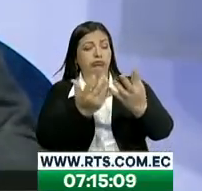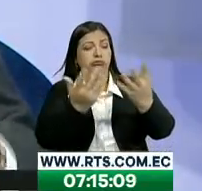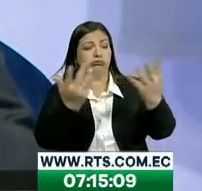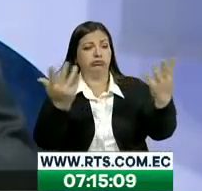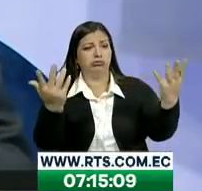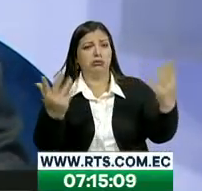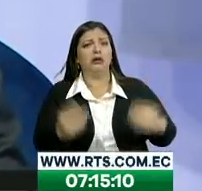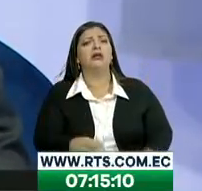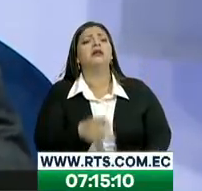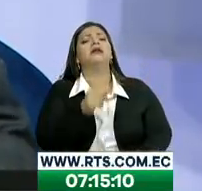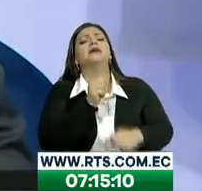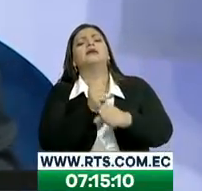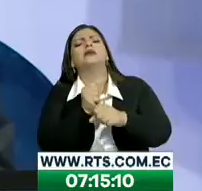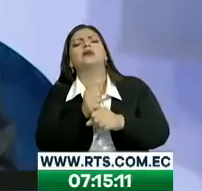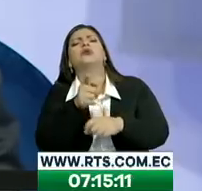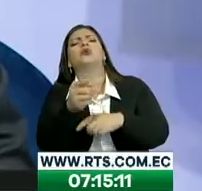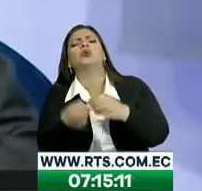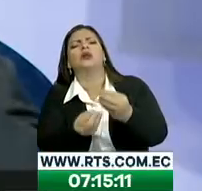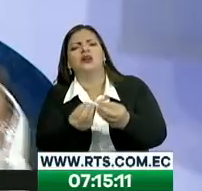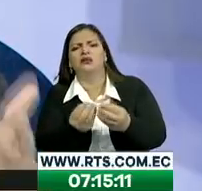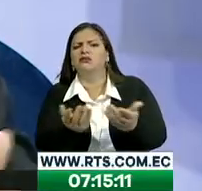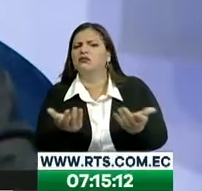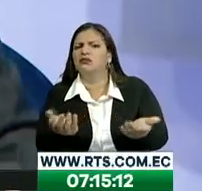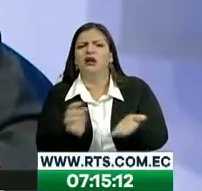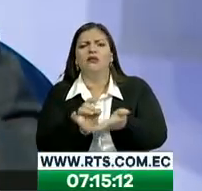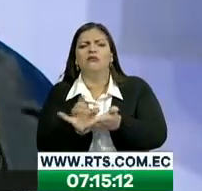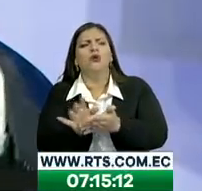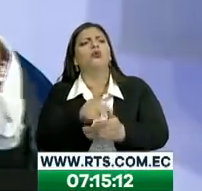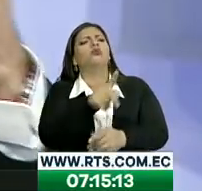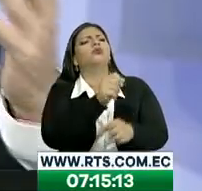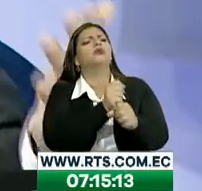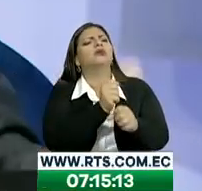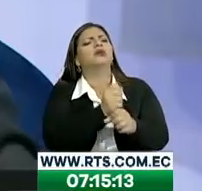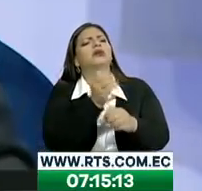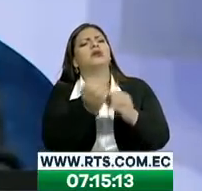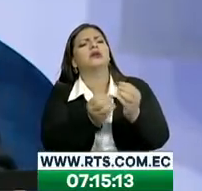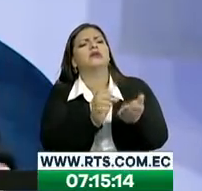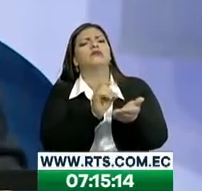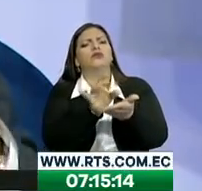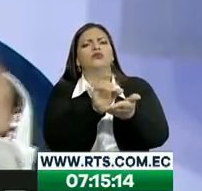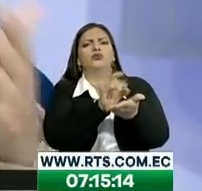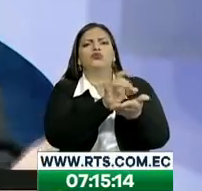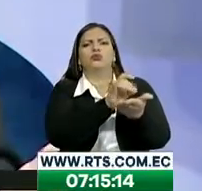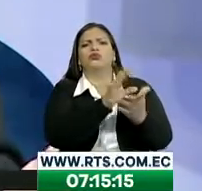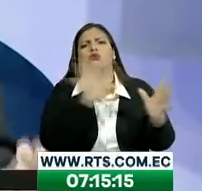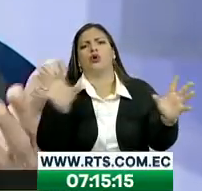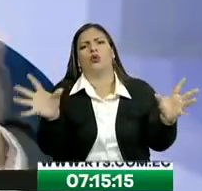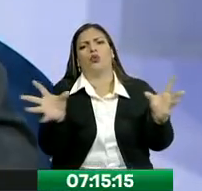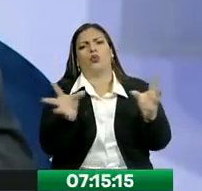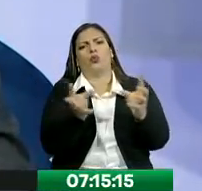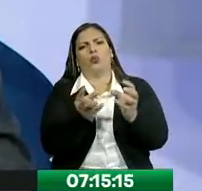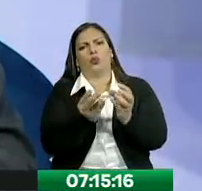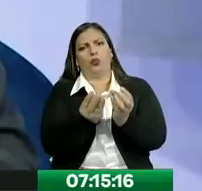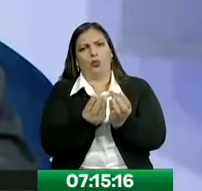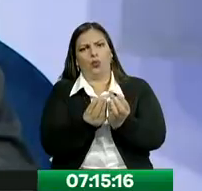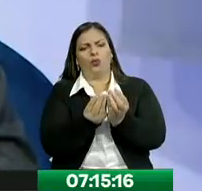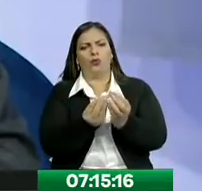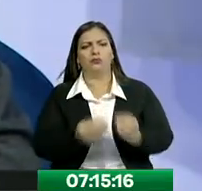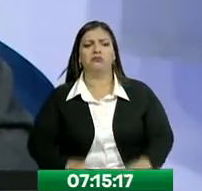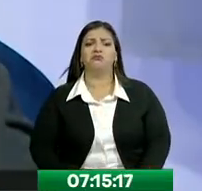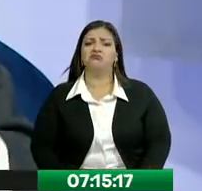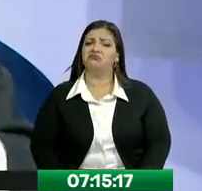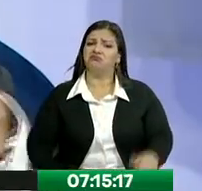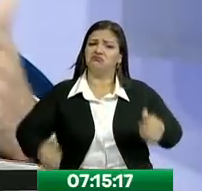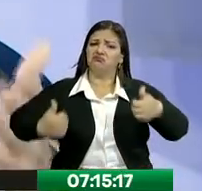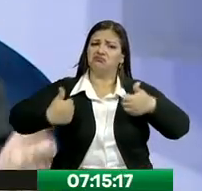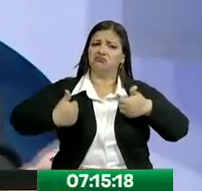se creaban también una serie de medidas de control, excesiva sobreregulación, en fin. Y todo eso, justamente en